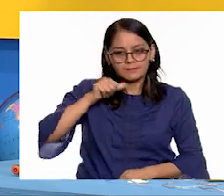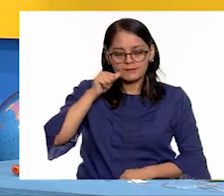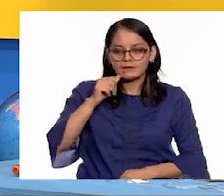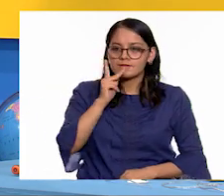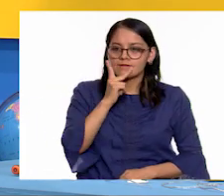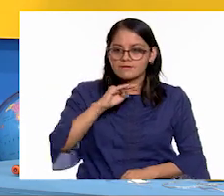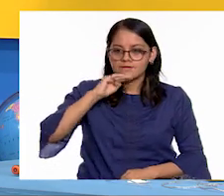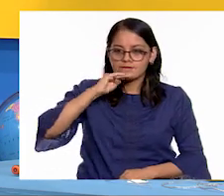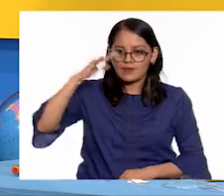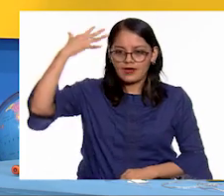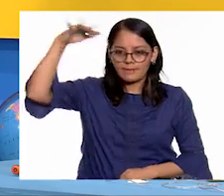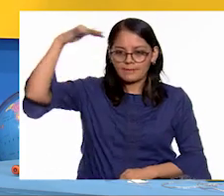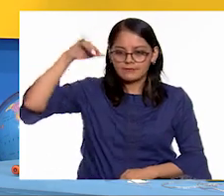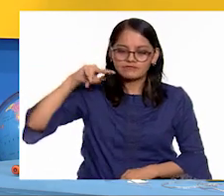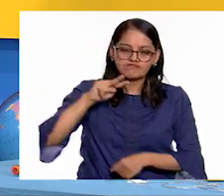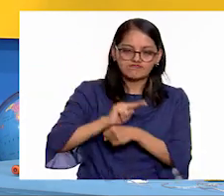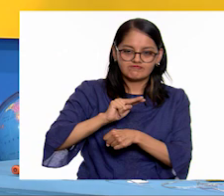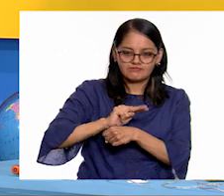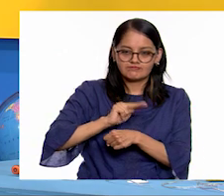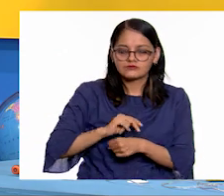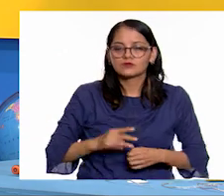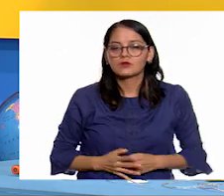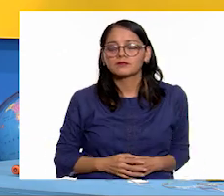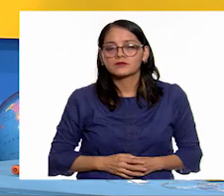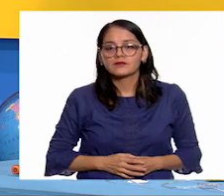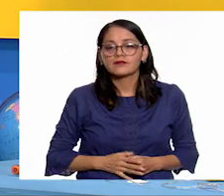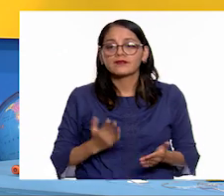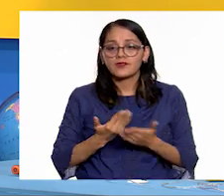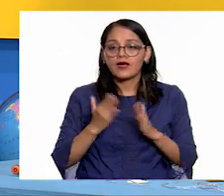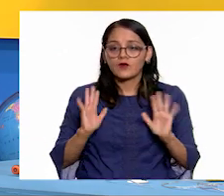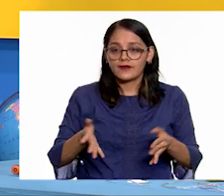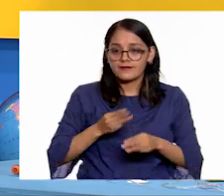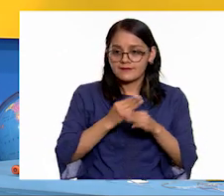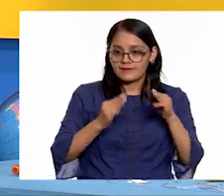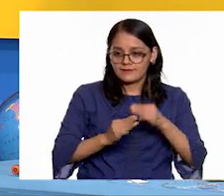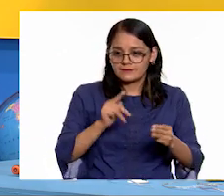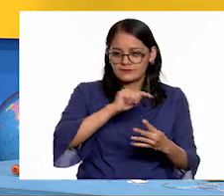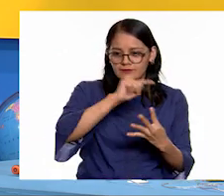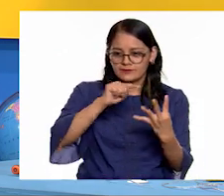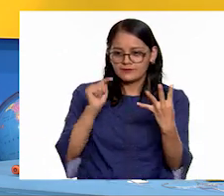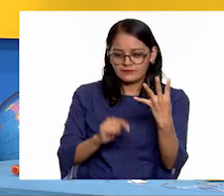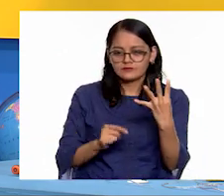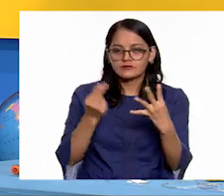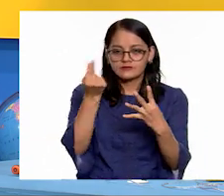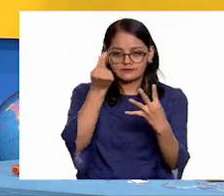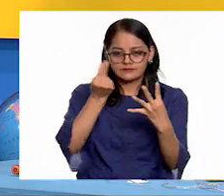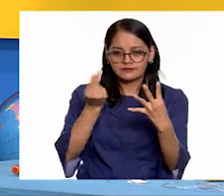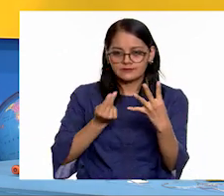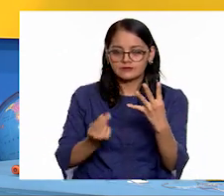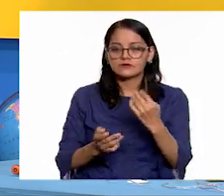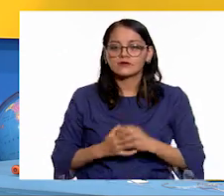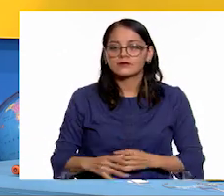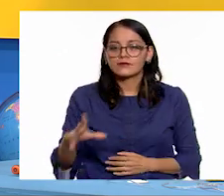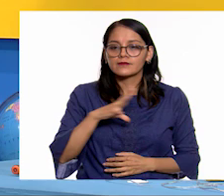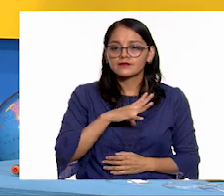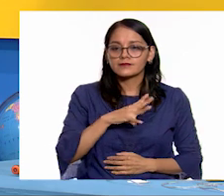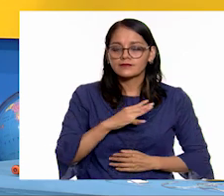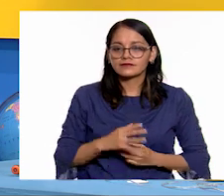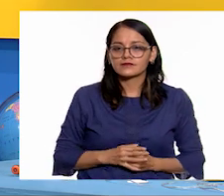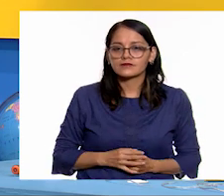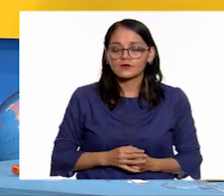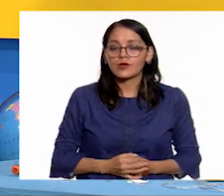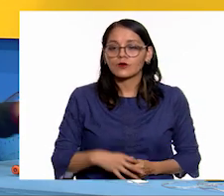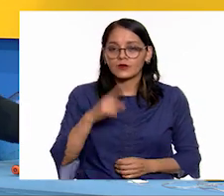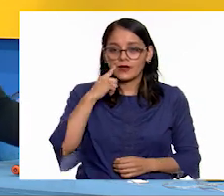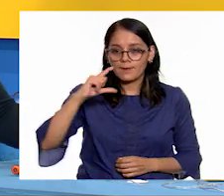supervisión de una persona adulta. Y bueno, aquí tenemos los materiales que vamos a necesitar. Tenemos aquí